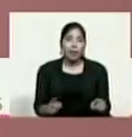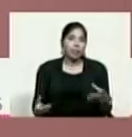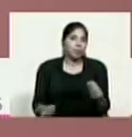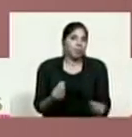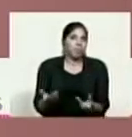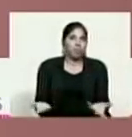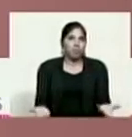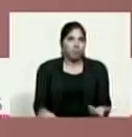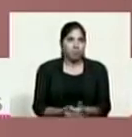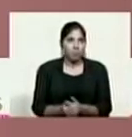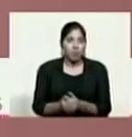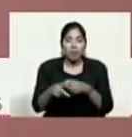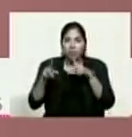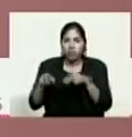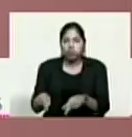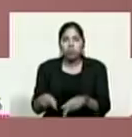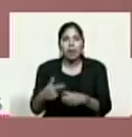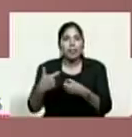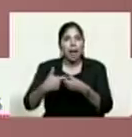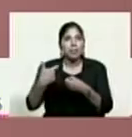Cortaron el suministro de gas,